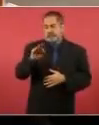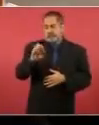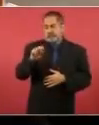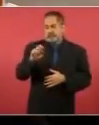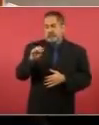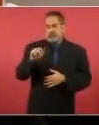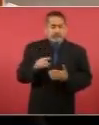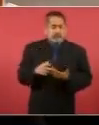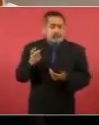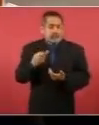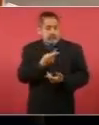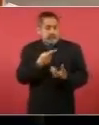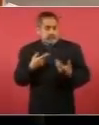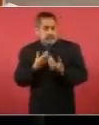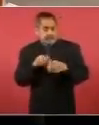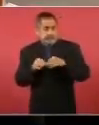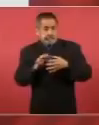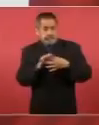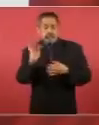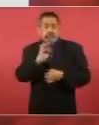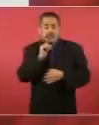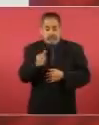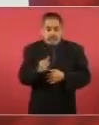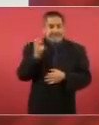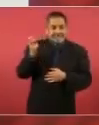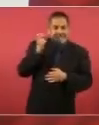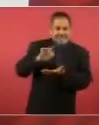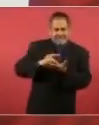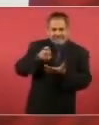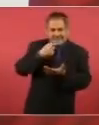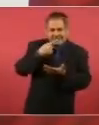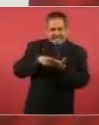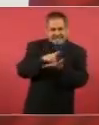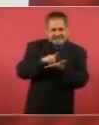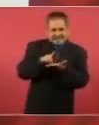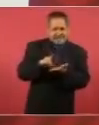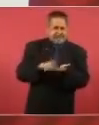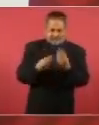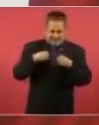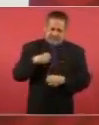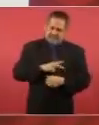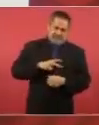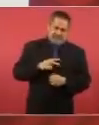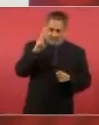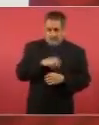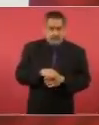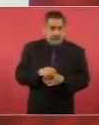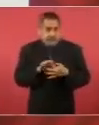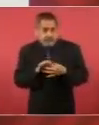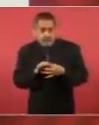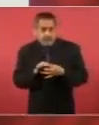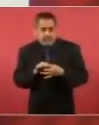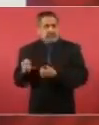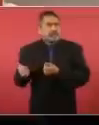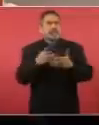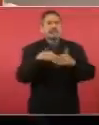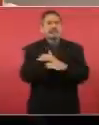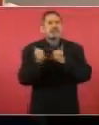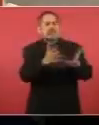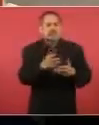si no estuviéramos trabajando juntos esas toneladas que pueden envenenar a miles de personas habrían llegado a Estados Unidos